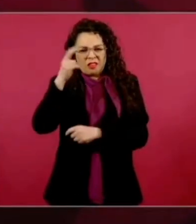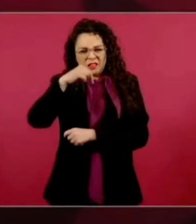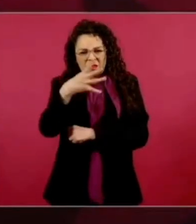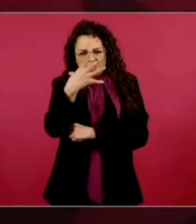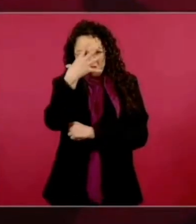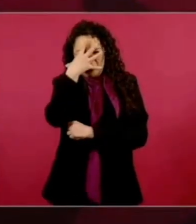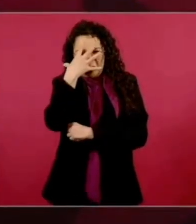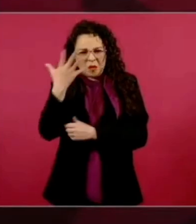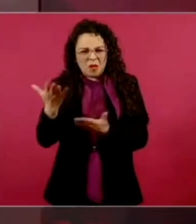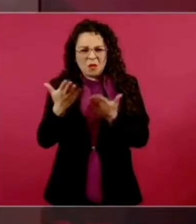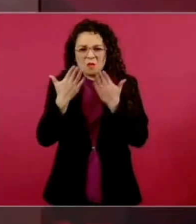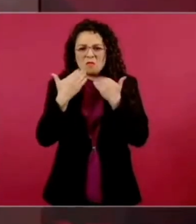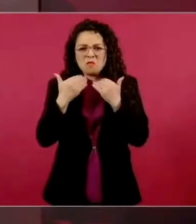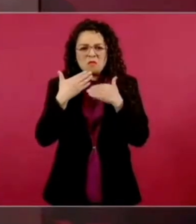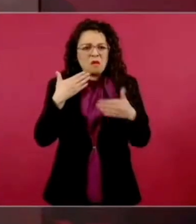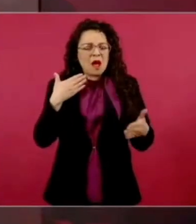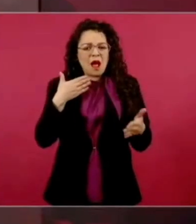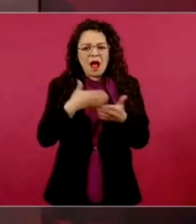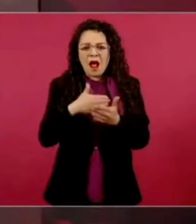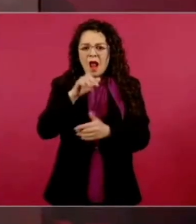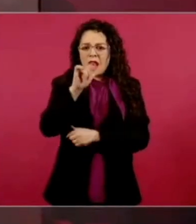sin límites de ningún tipo,